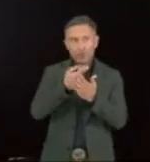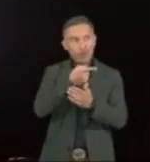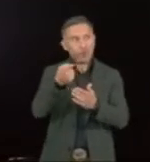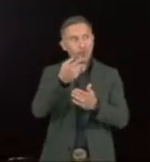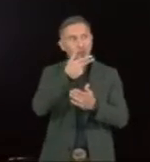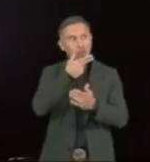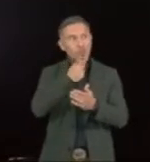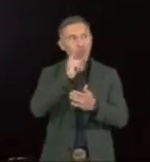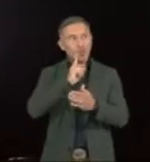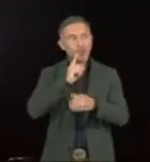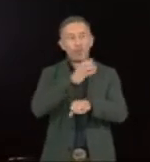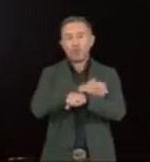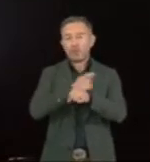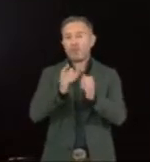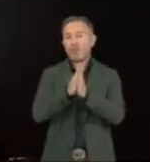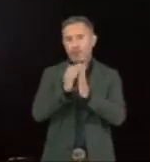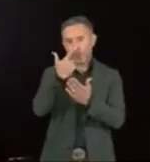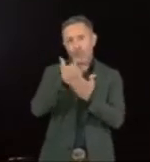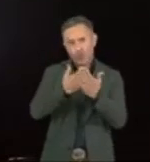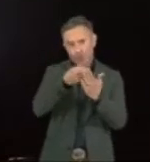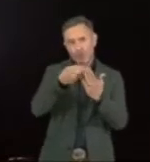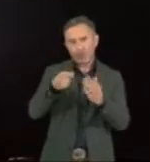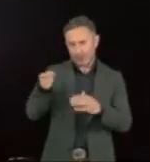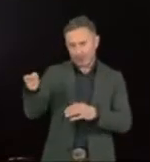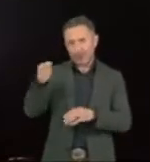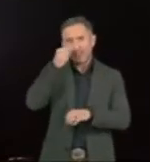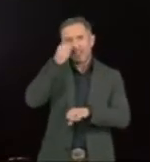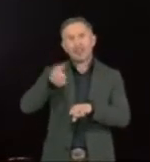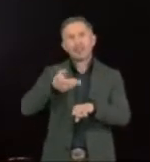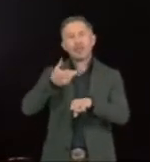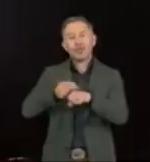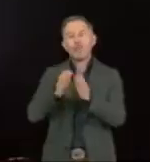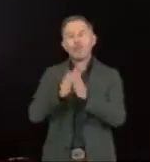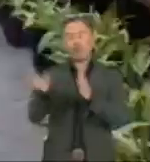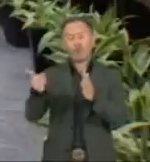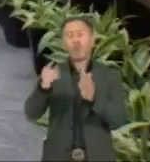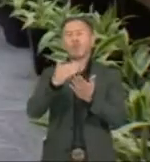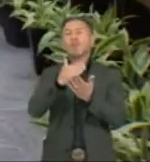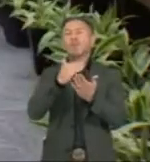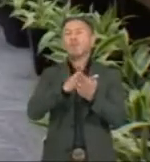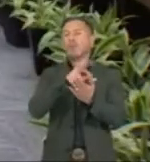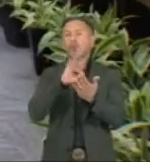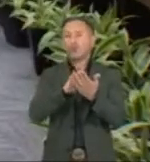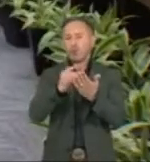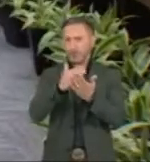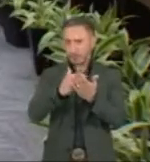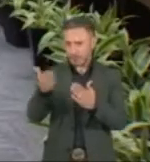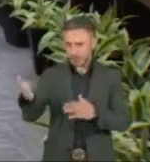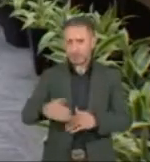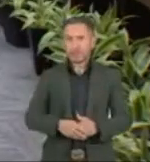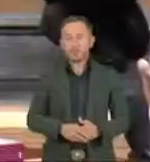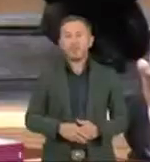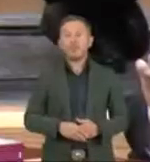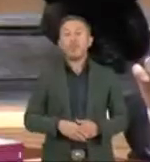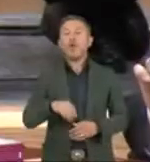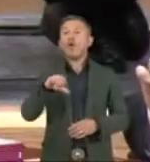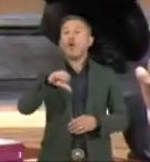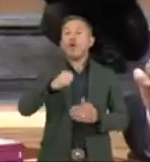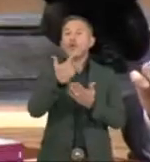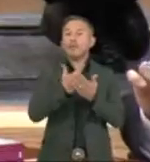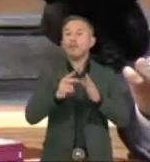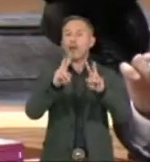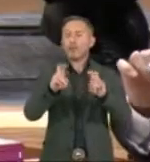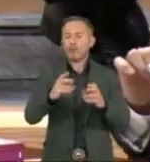respetemos el hora del día señor secretario de por favor cuenta el siguiente punto del orden del día el siguiente punto del orden del día es